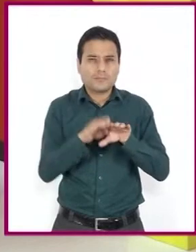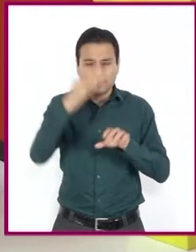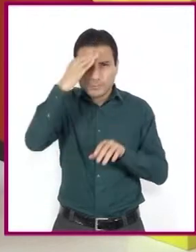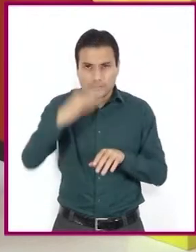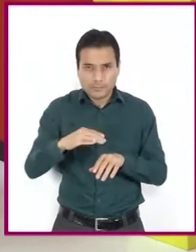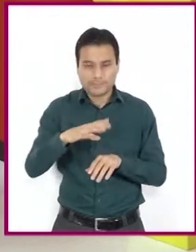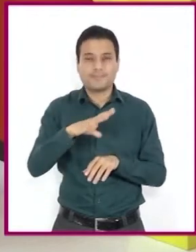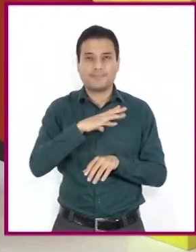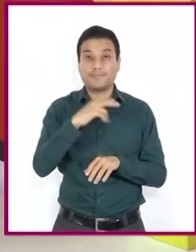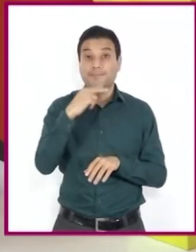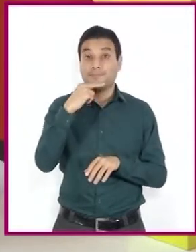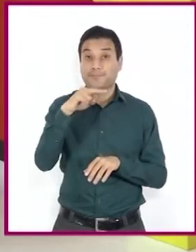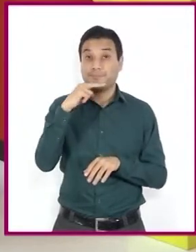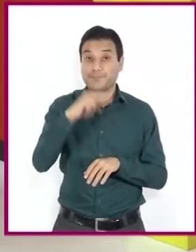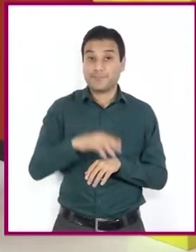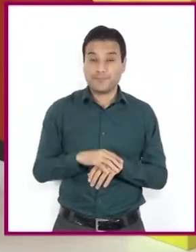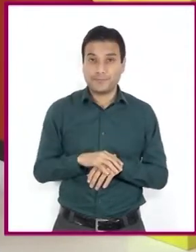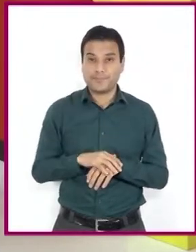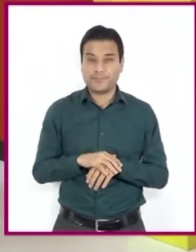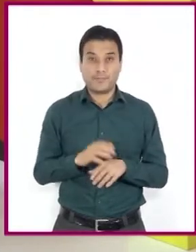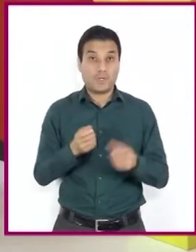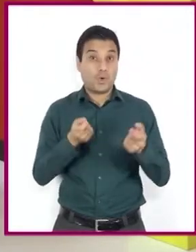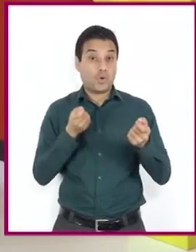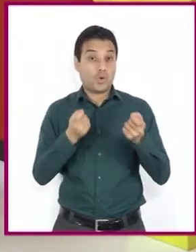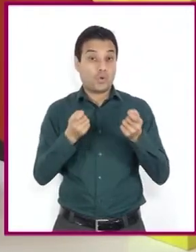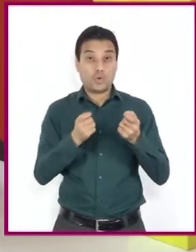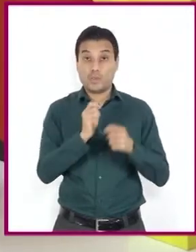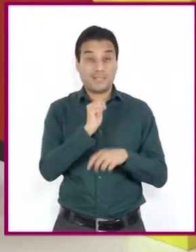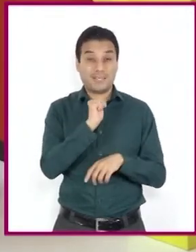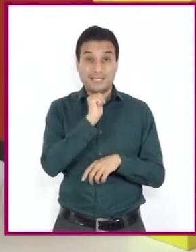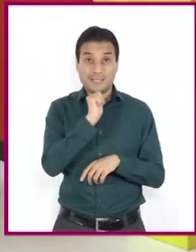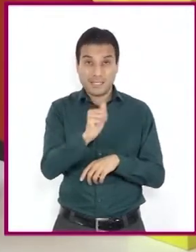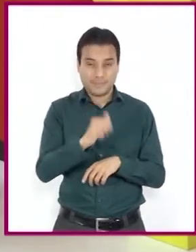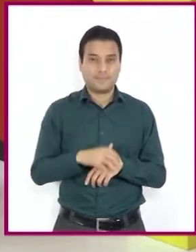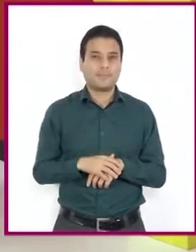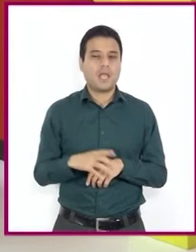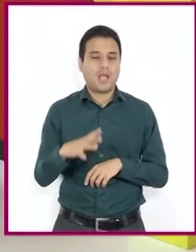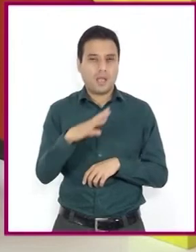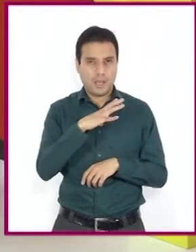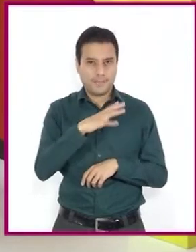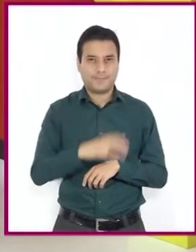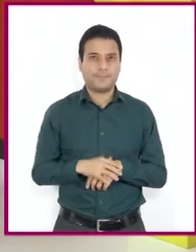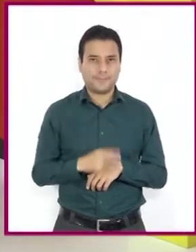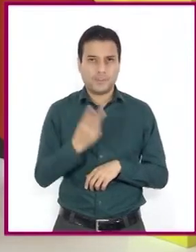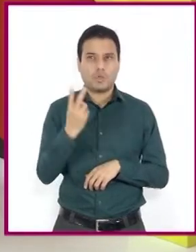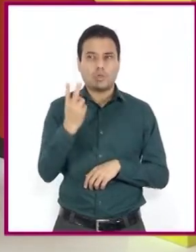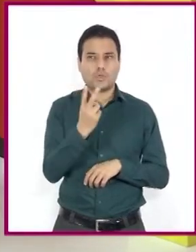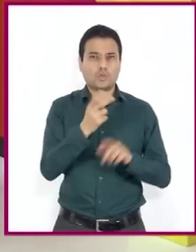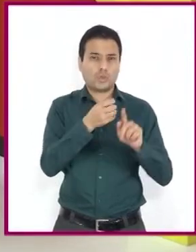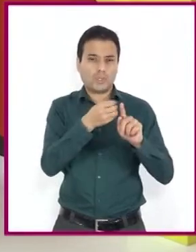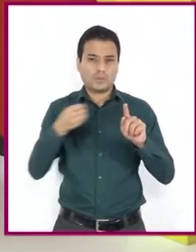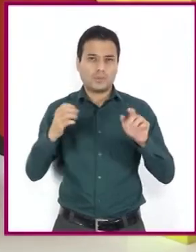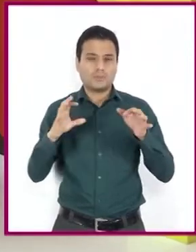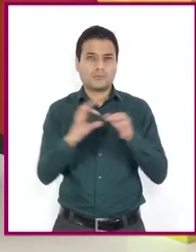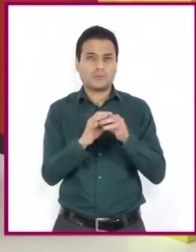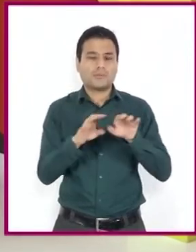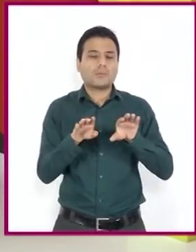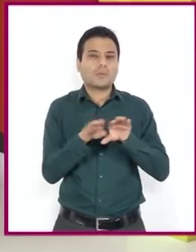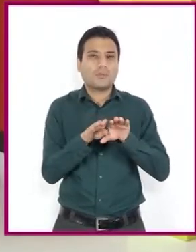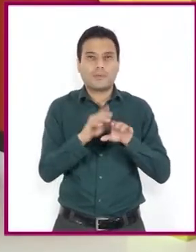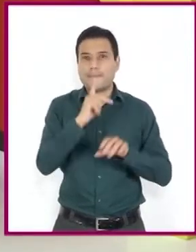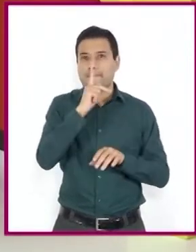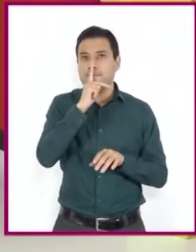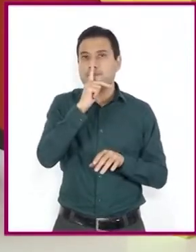verbos descontroló y está. Ambas oraciones se unen con la conjunción y.